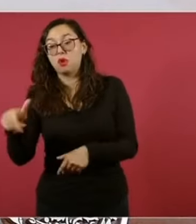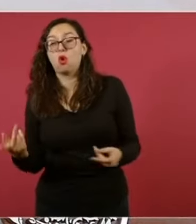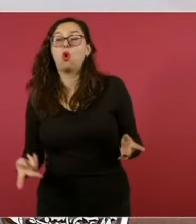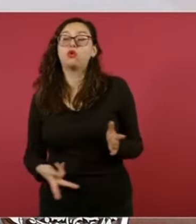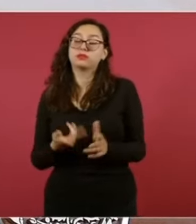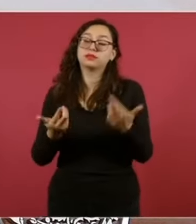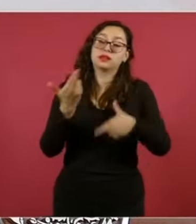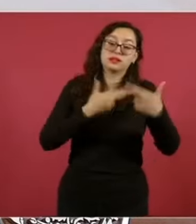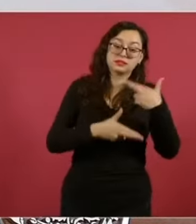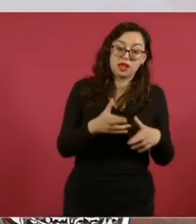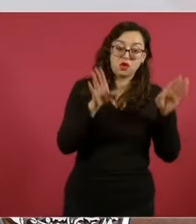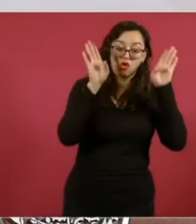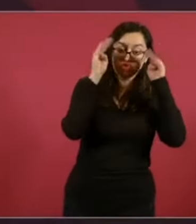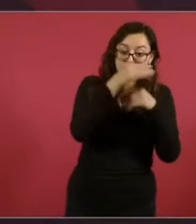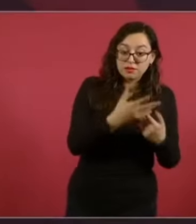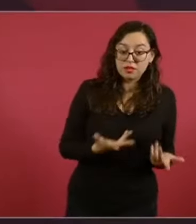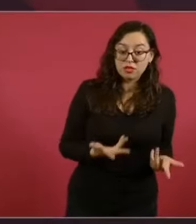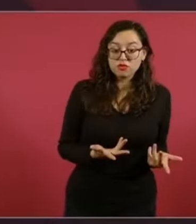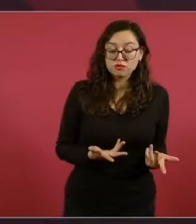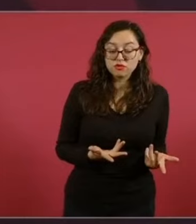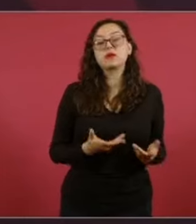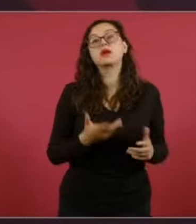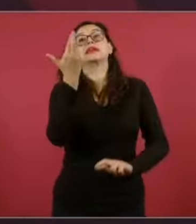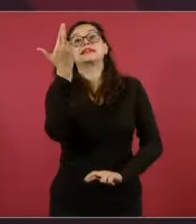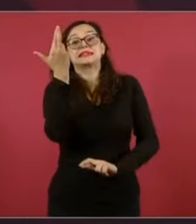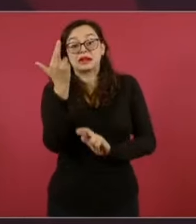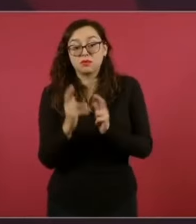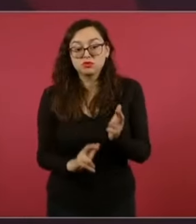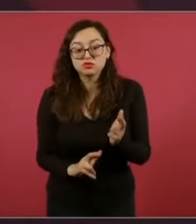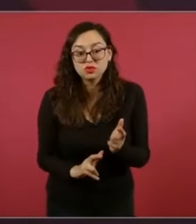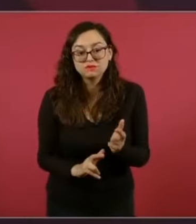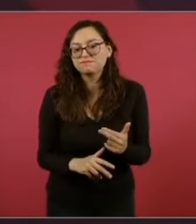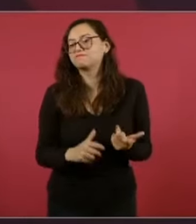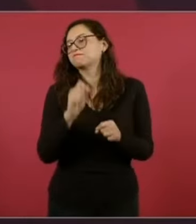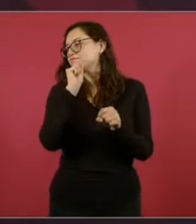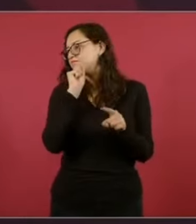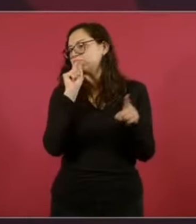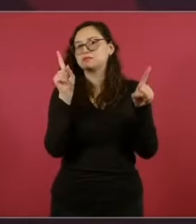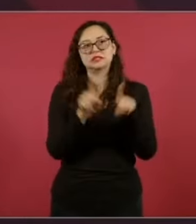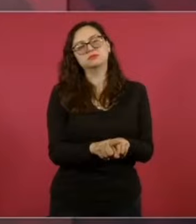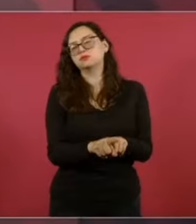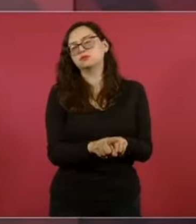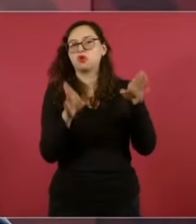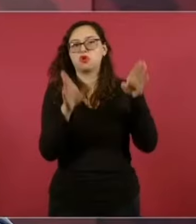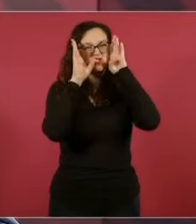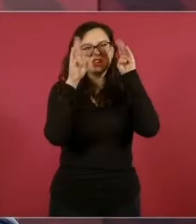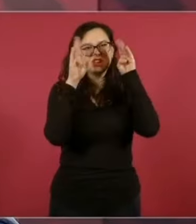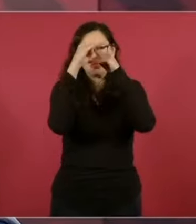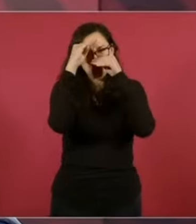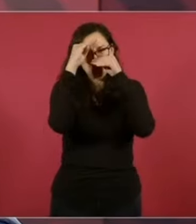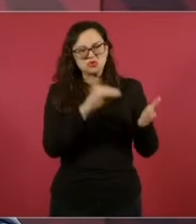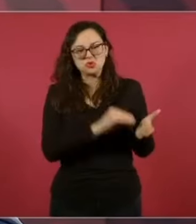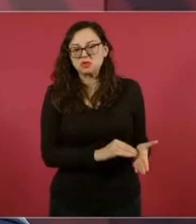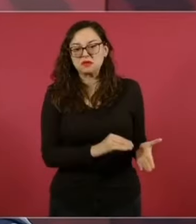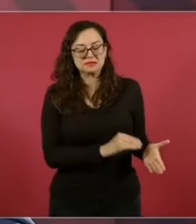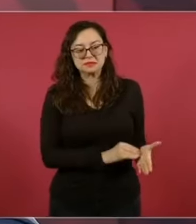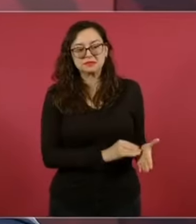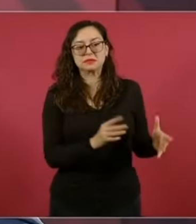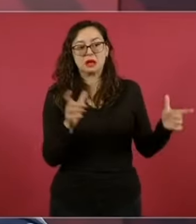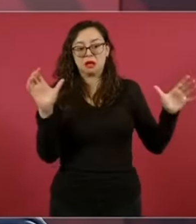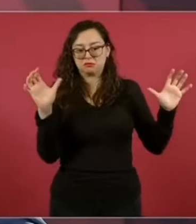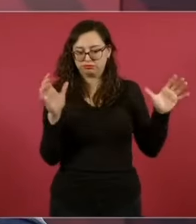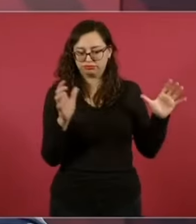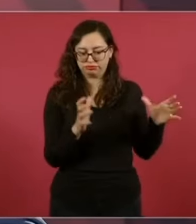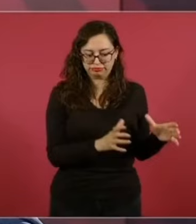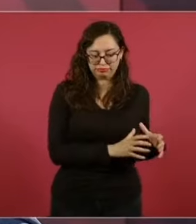conservador. La revolución tampoco pudo acabar con el conservadurismo. Se reinstaló,